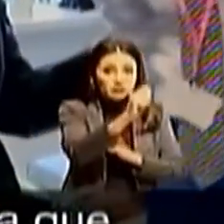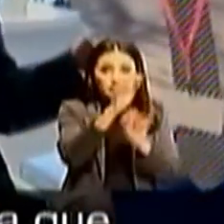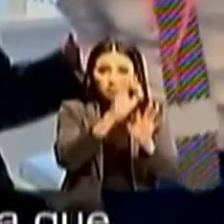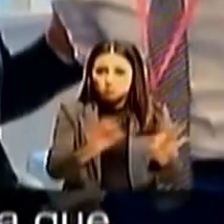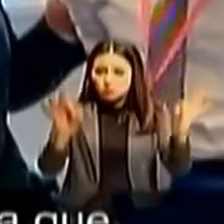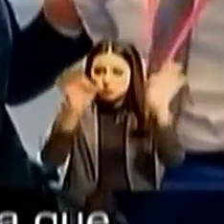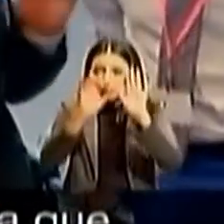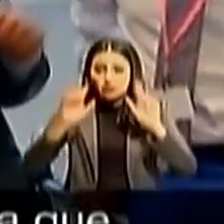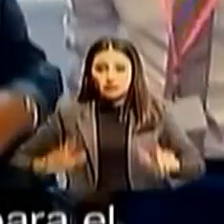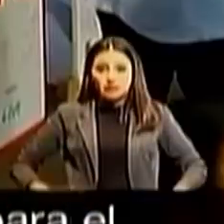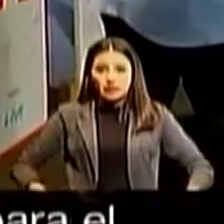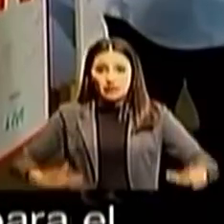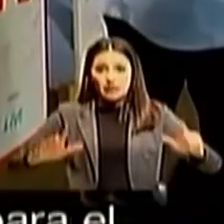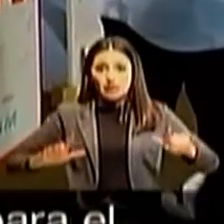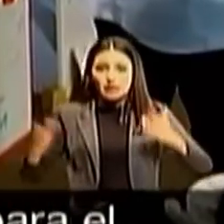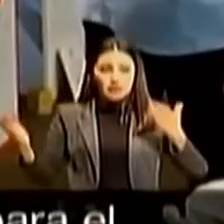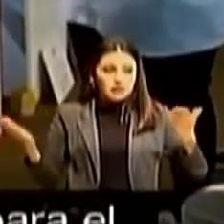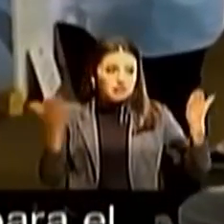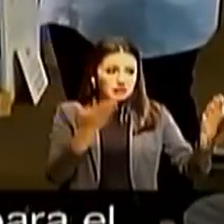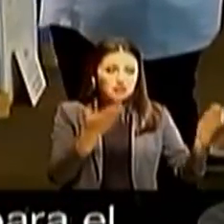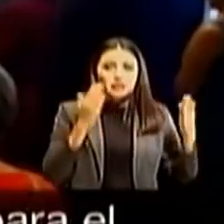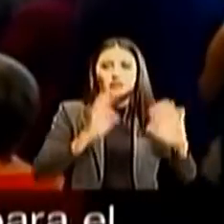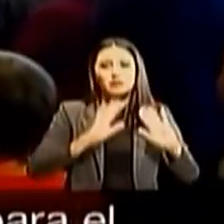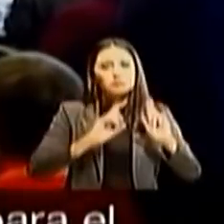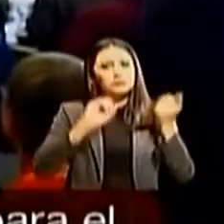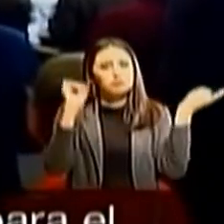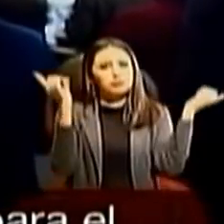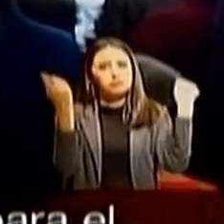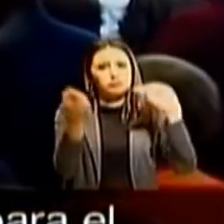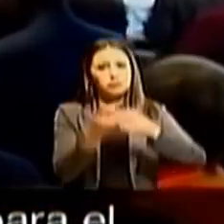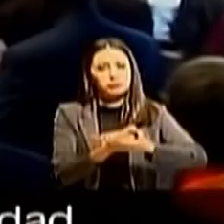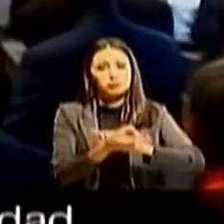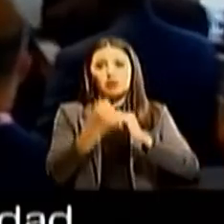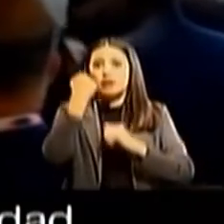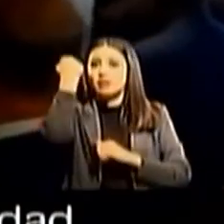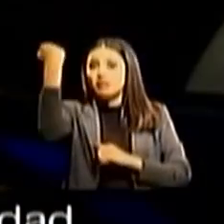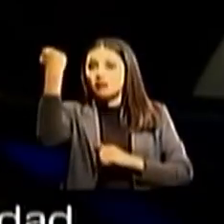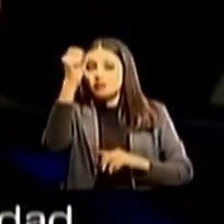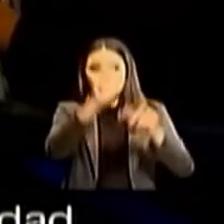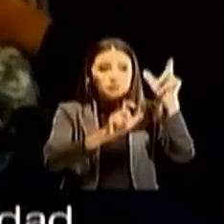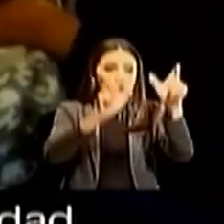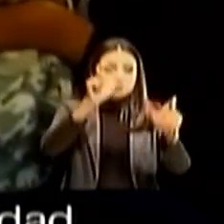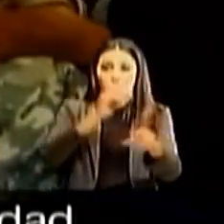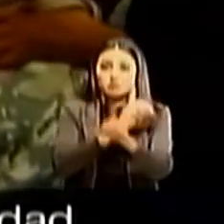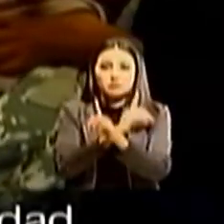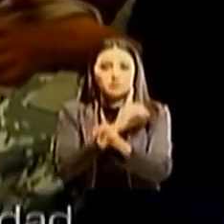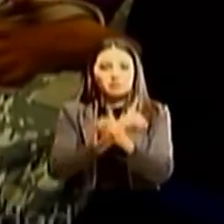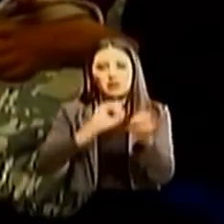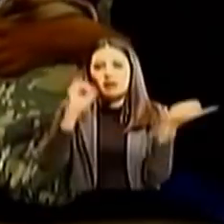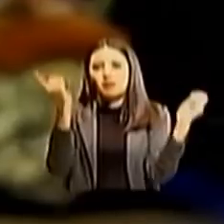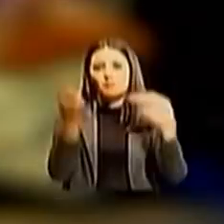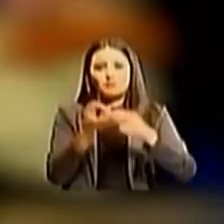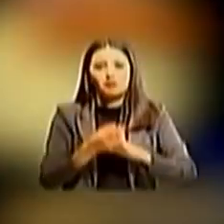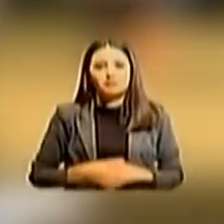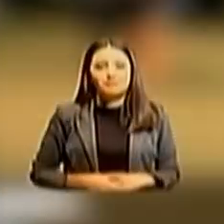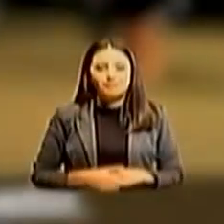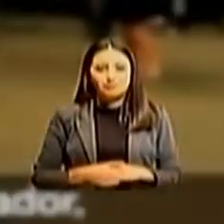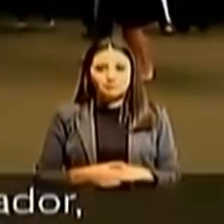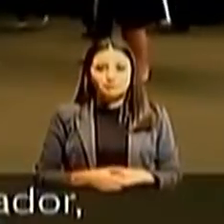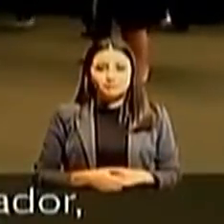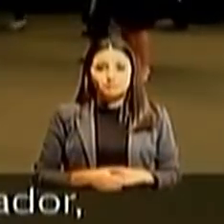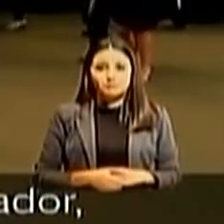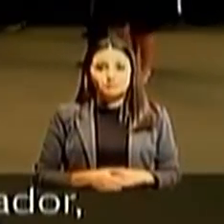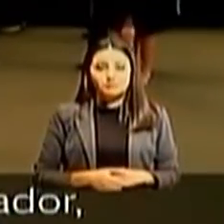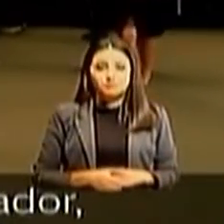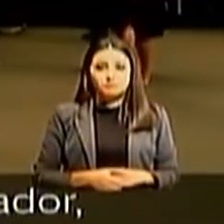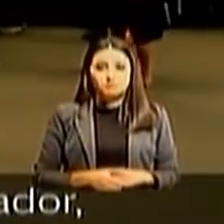fue el único jefe de Estado, marca un cambio y una pauta para el cumplimiento de los derechos de las personas con discapacidad. You are a